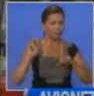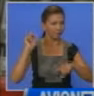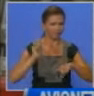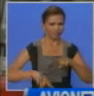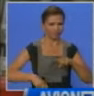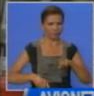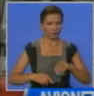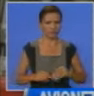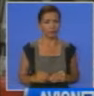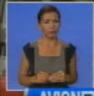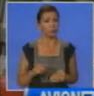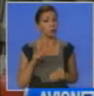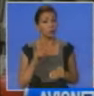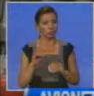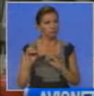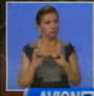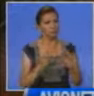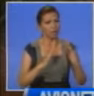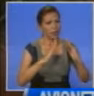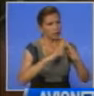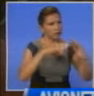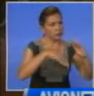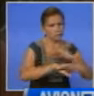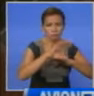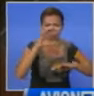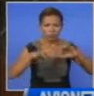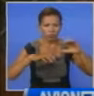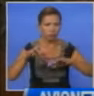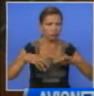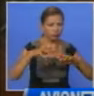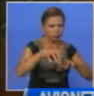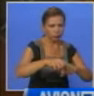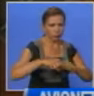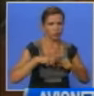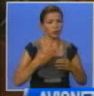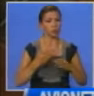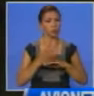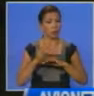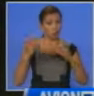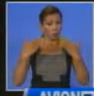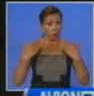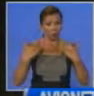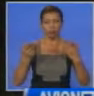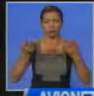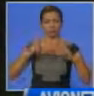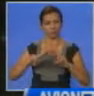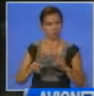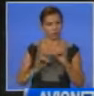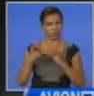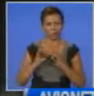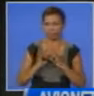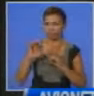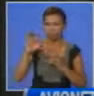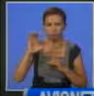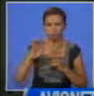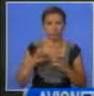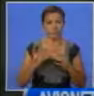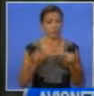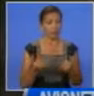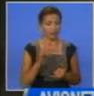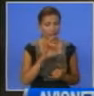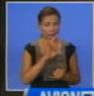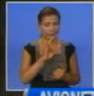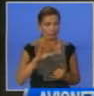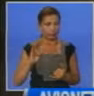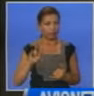de los puntos donde se realizaron los allanamientos, que se extendieron por Guayas y Santa Elena. Al momento hay 373 kilos de